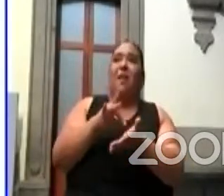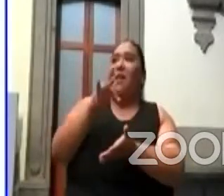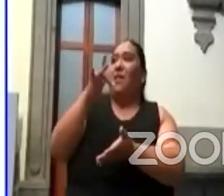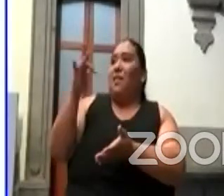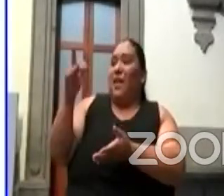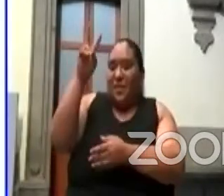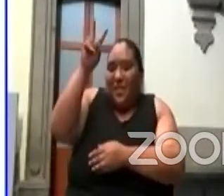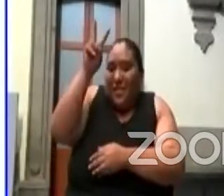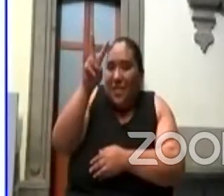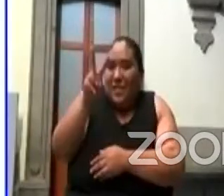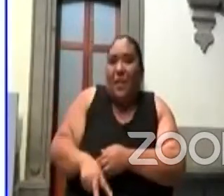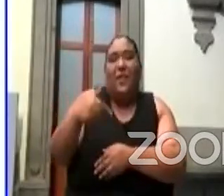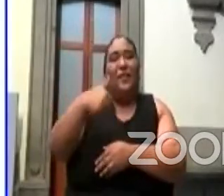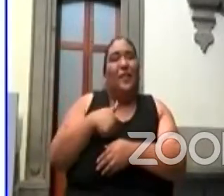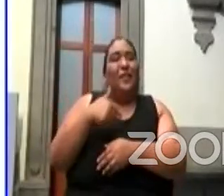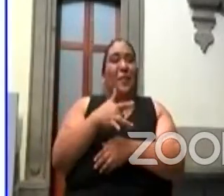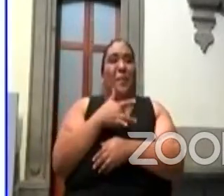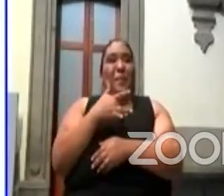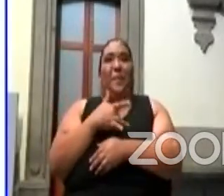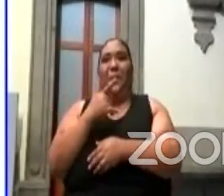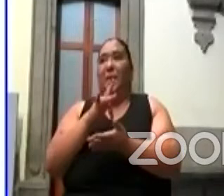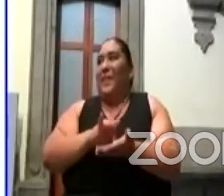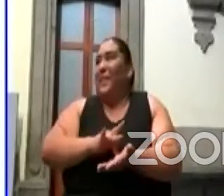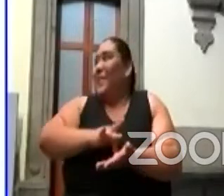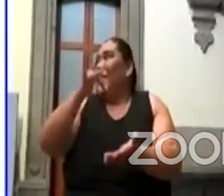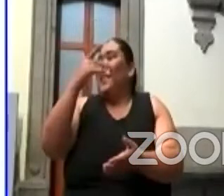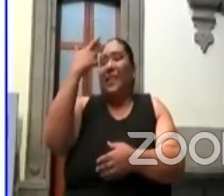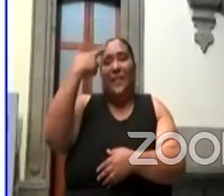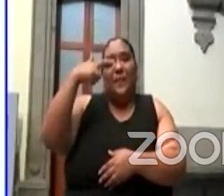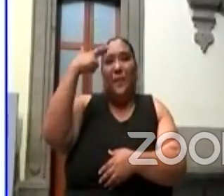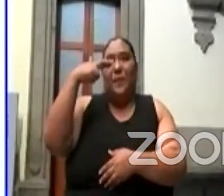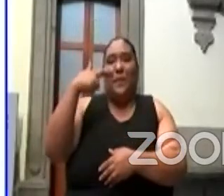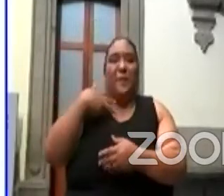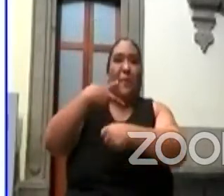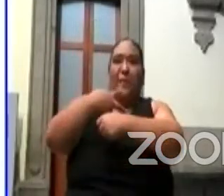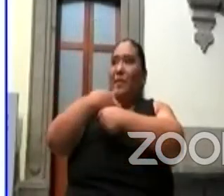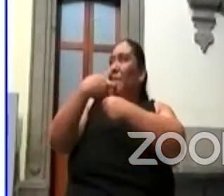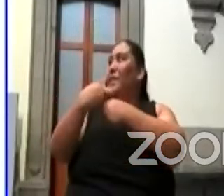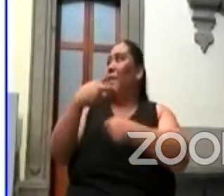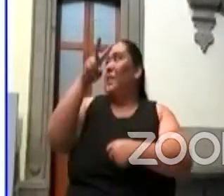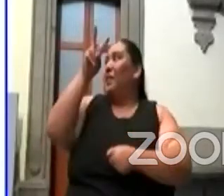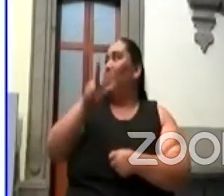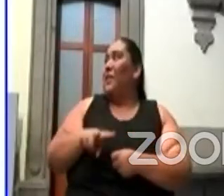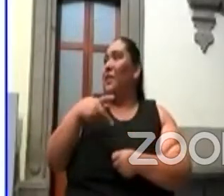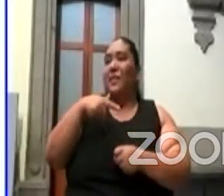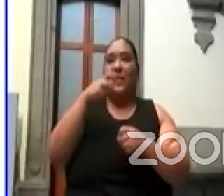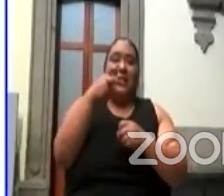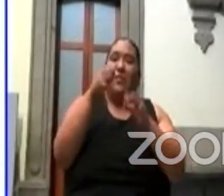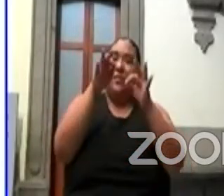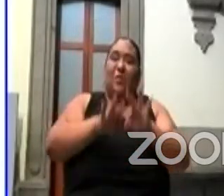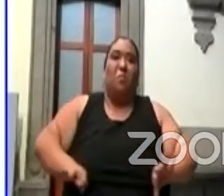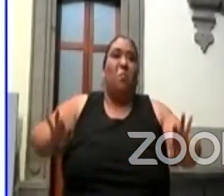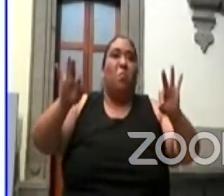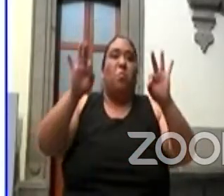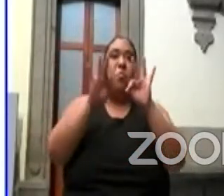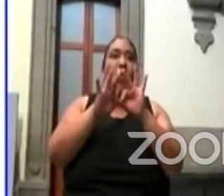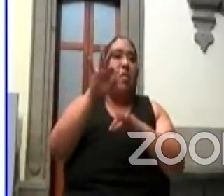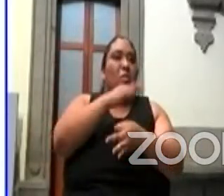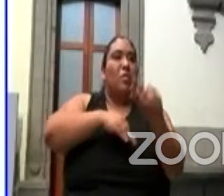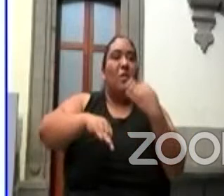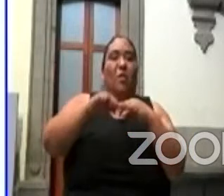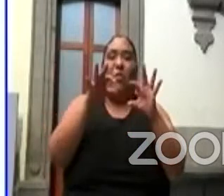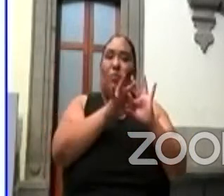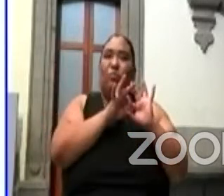de verdad. Pues soy Areli Fuentes. Gracias, Ruth, por esta invitación. De verdad, es importantísimo la unidad y estar